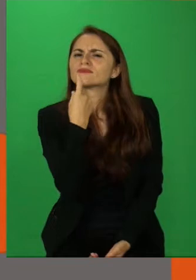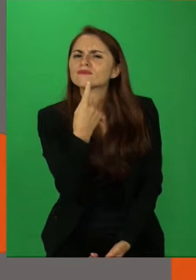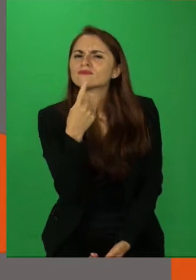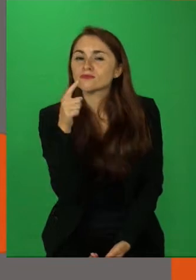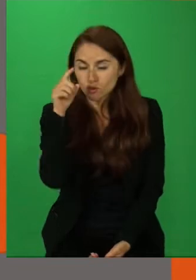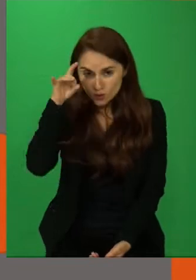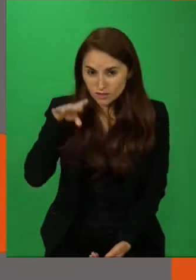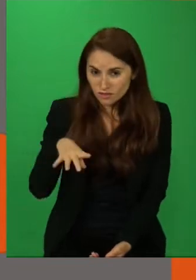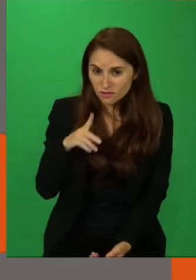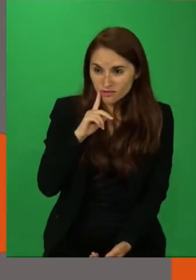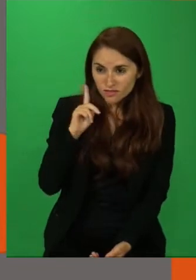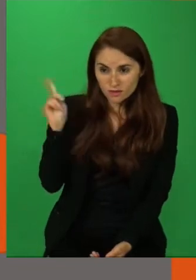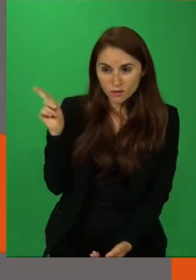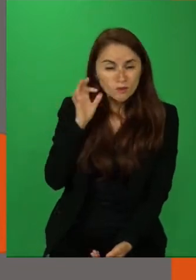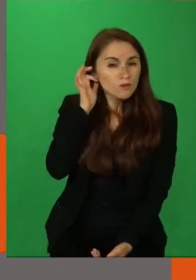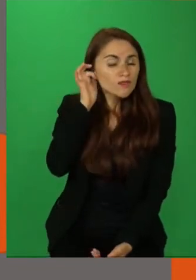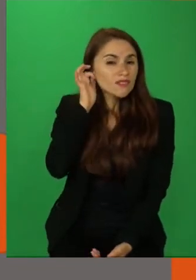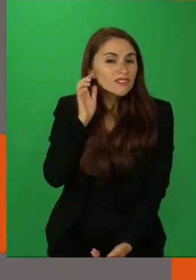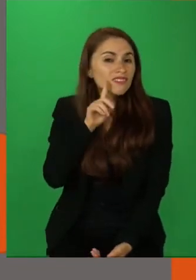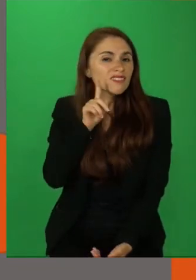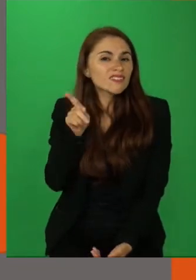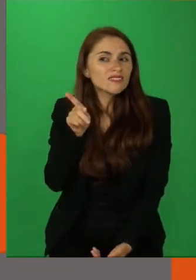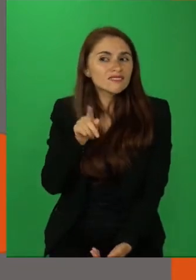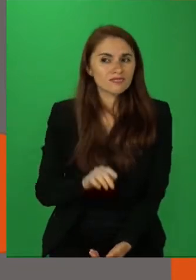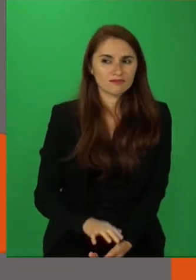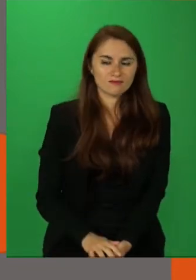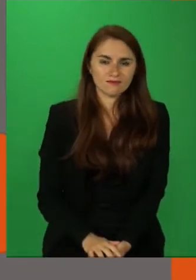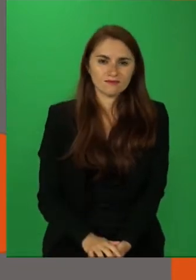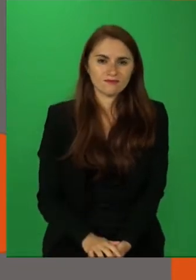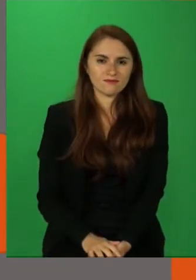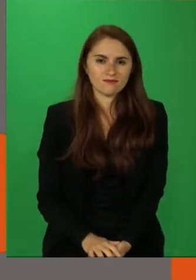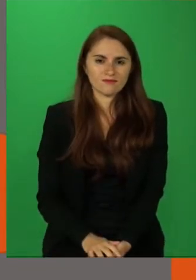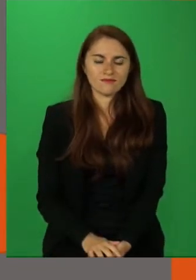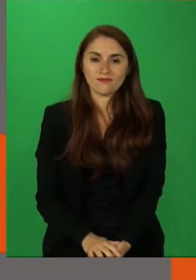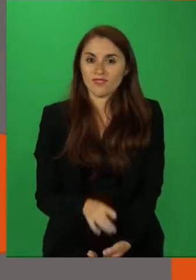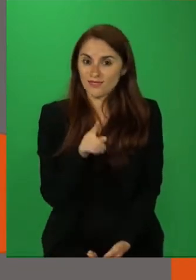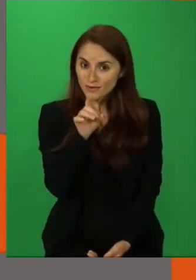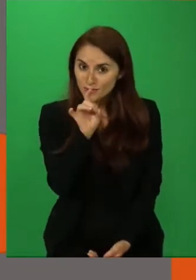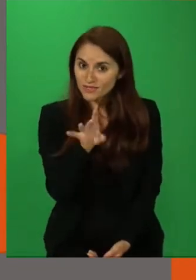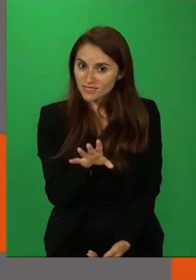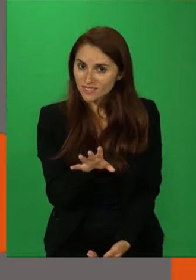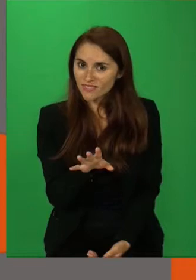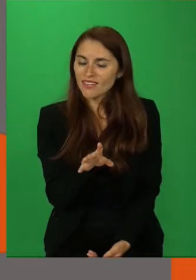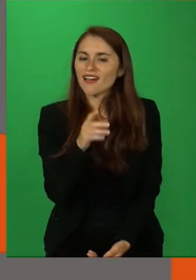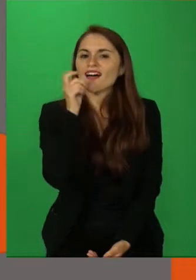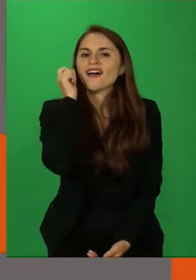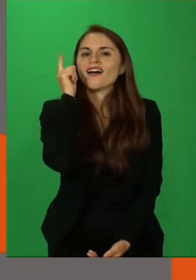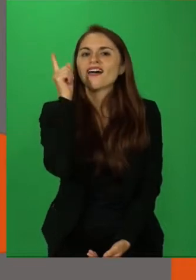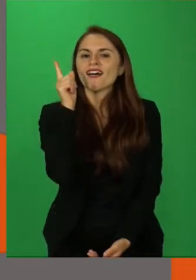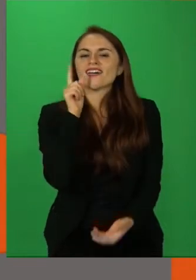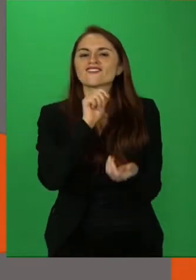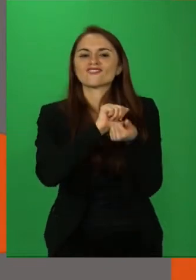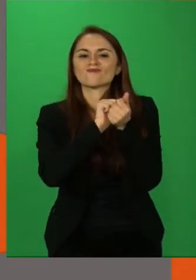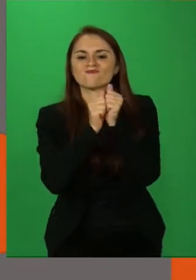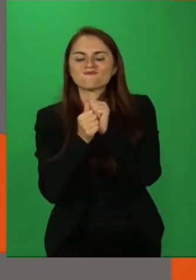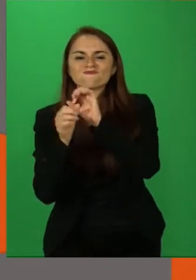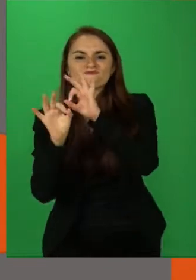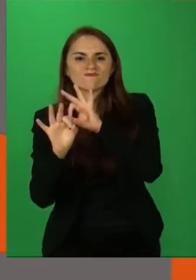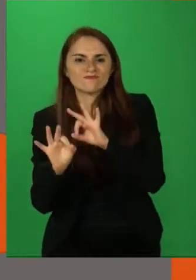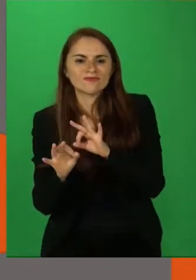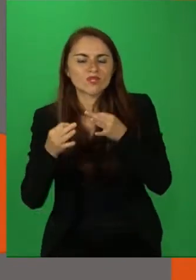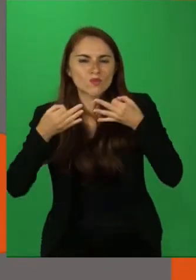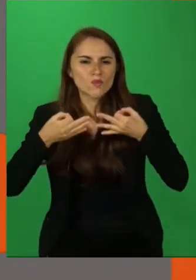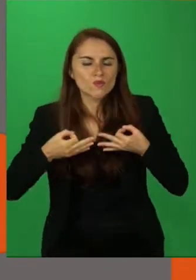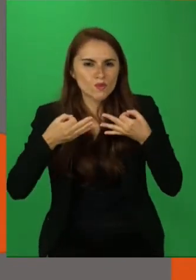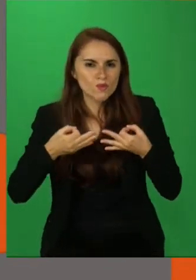es? Si sabes quién es, entonces puedes hacer una interpretación correcta de